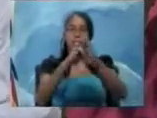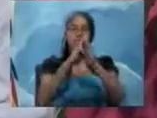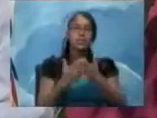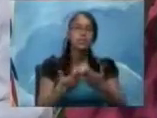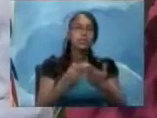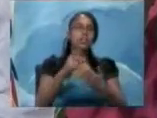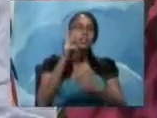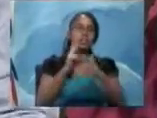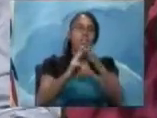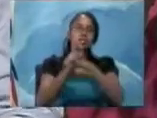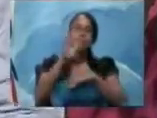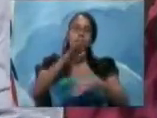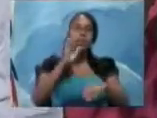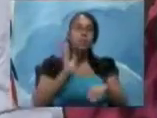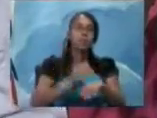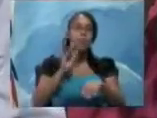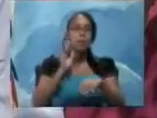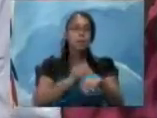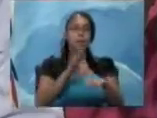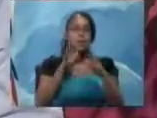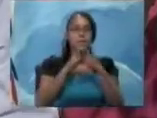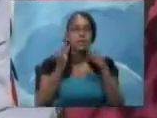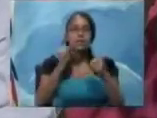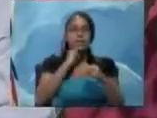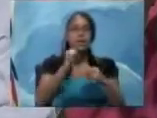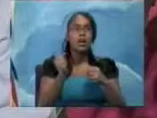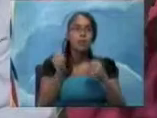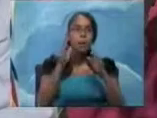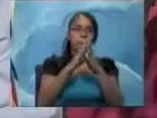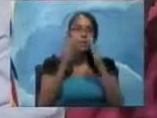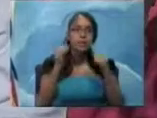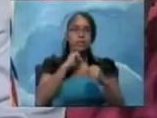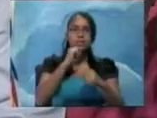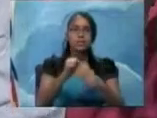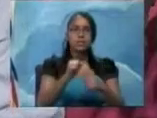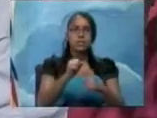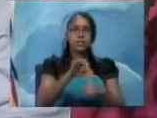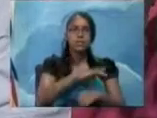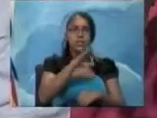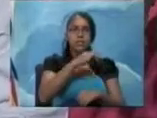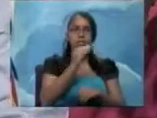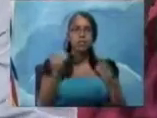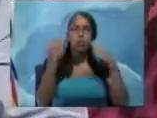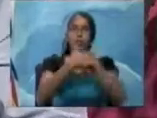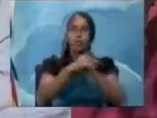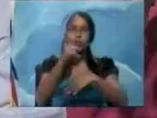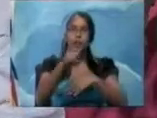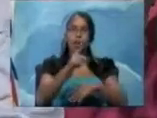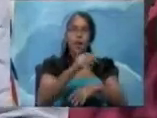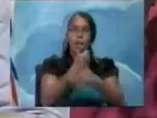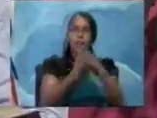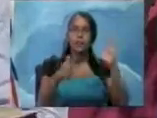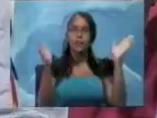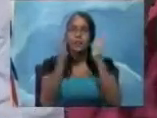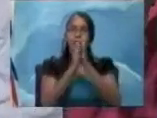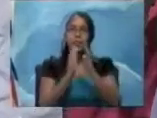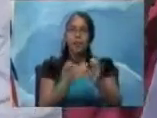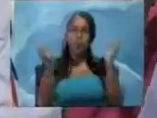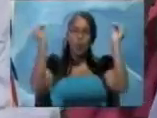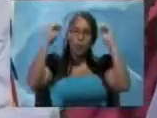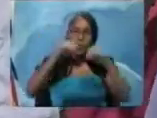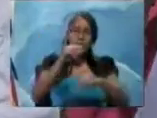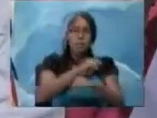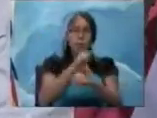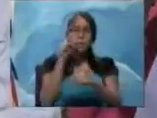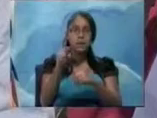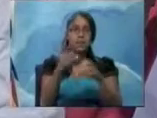estamos tocando dice después se compungieron de espíritu se compungieron allí el espíritu santo convenciéndolo